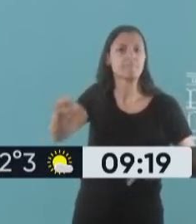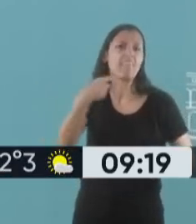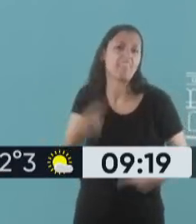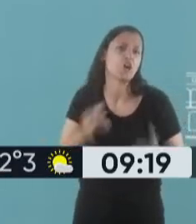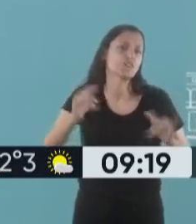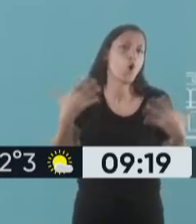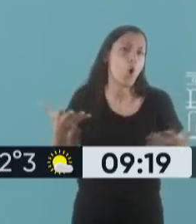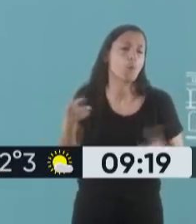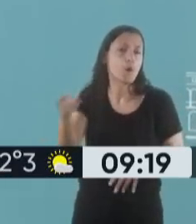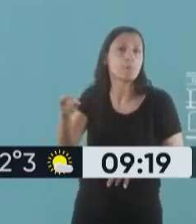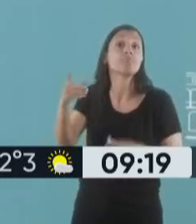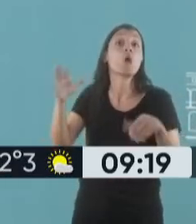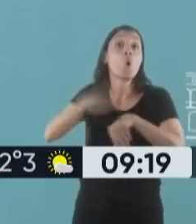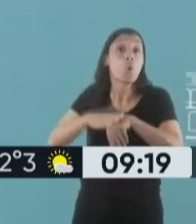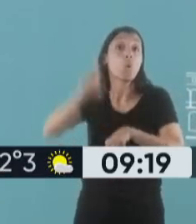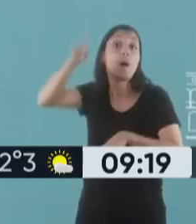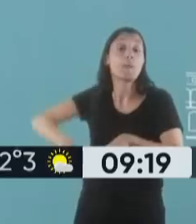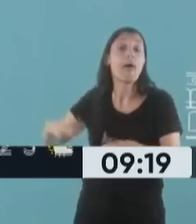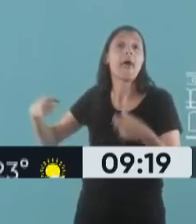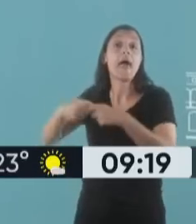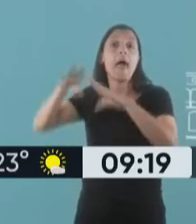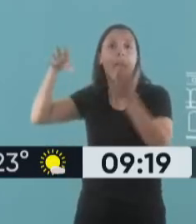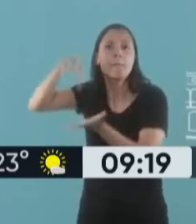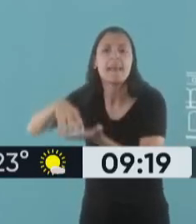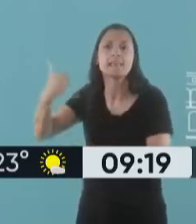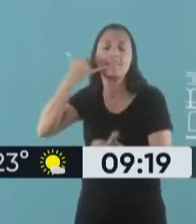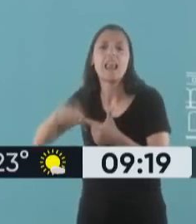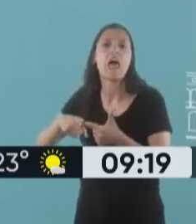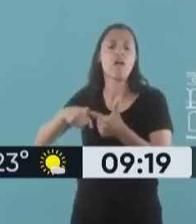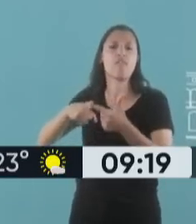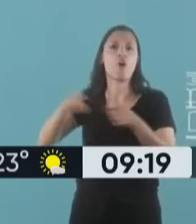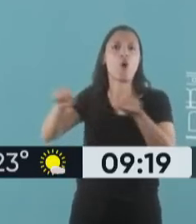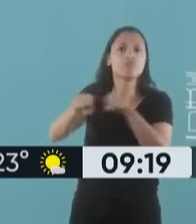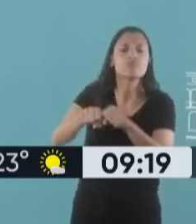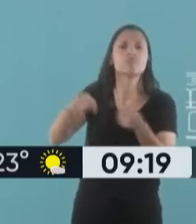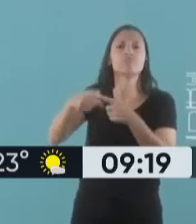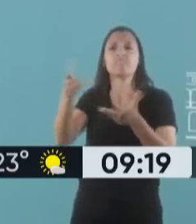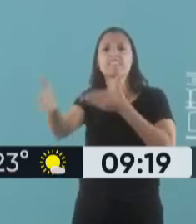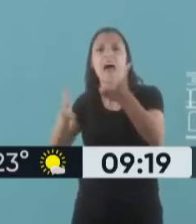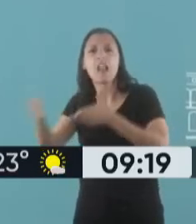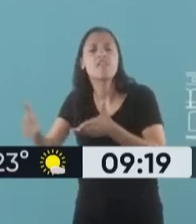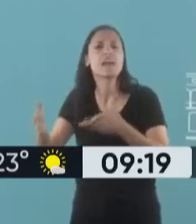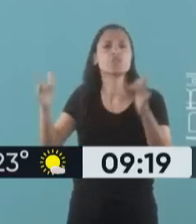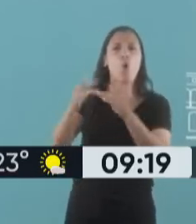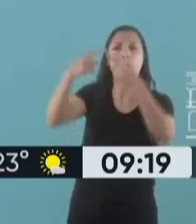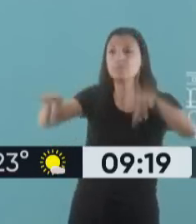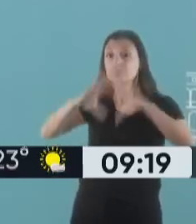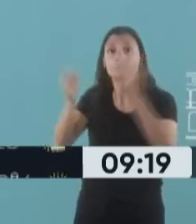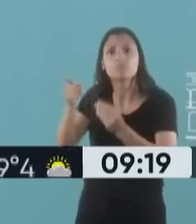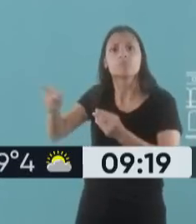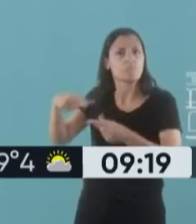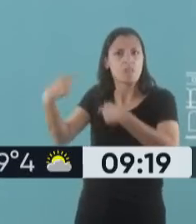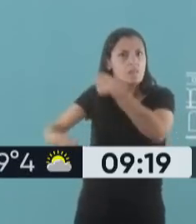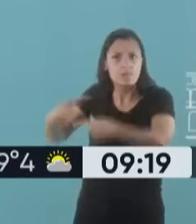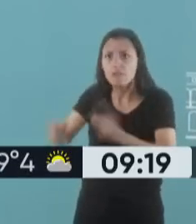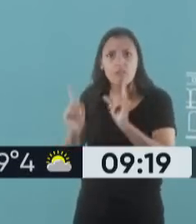decirles que las empresas de telefonía, las empresas de cable, las empresas de servicios web siguen aumentando